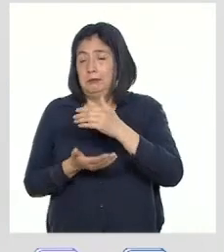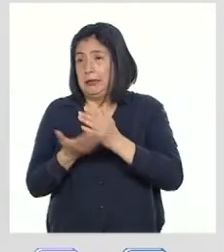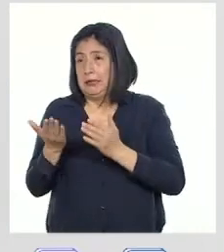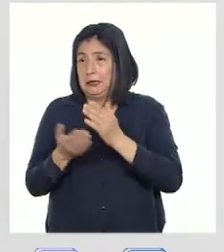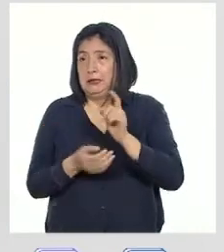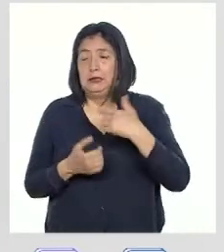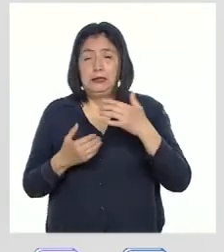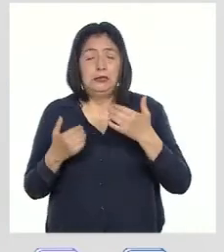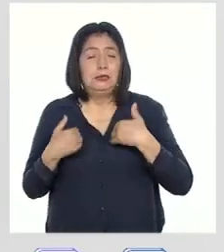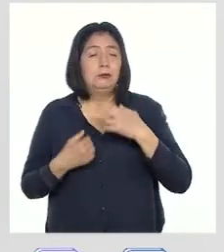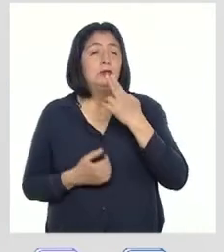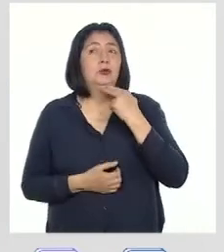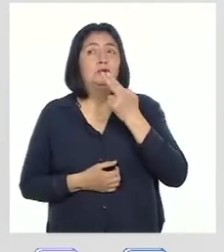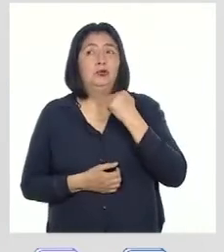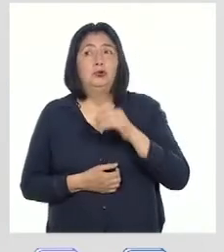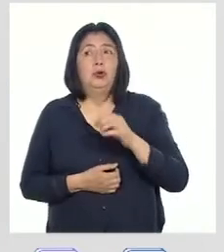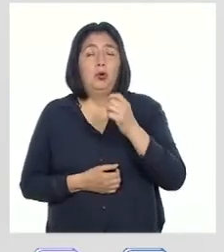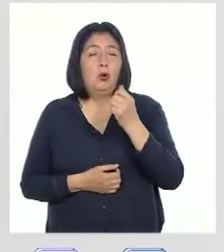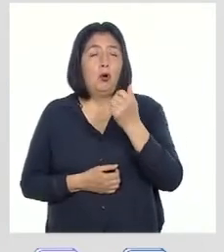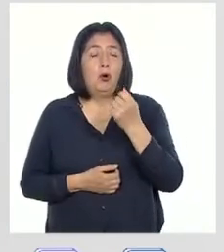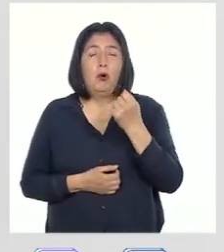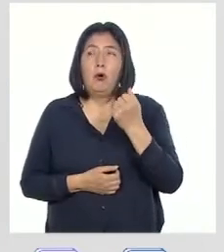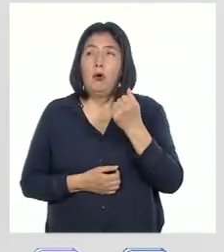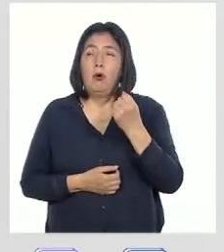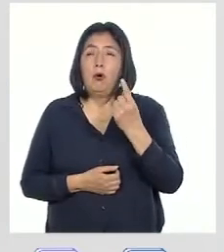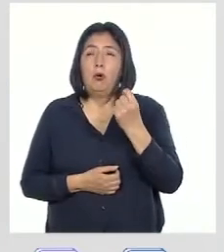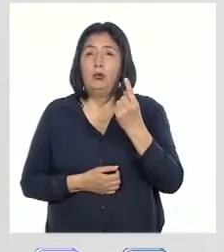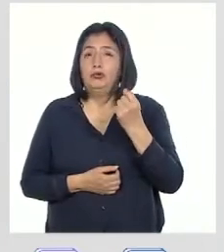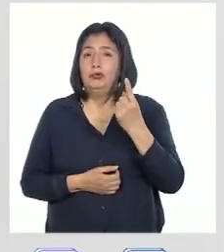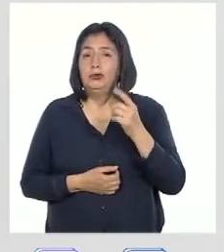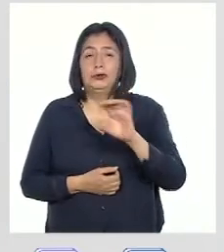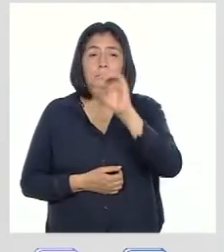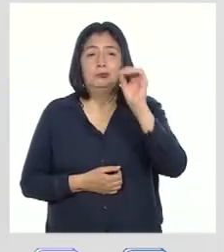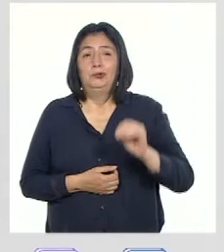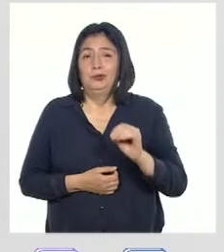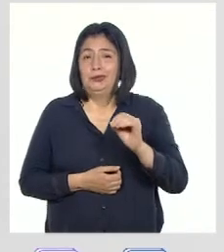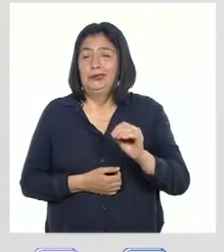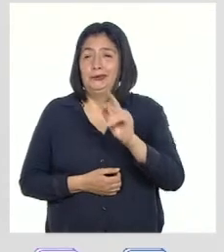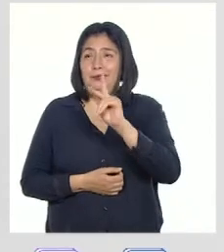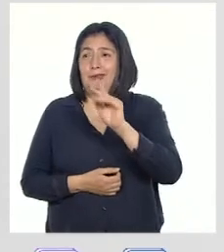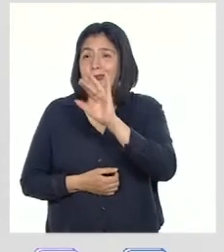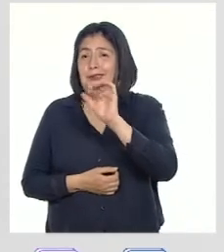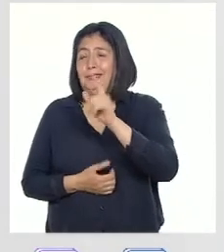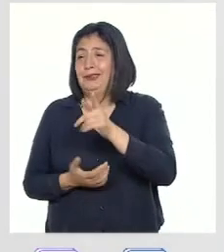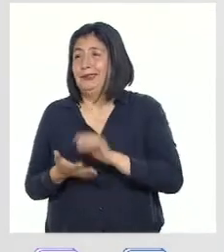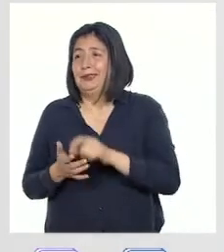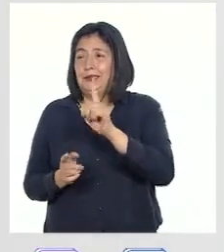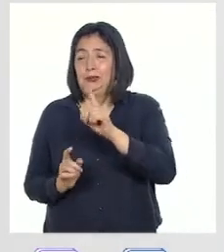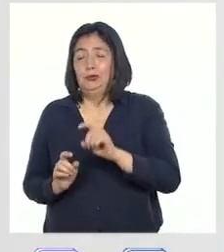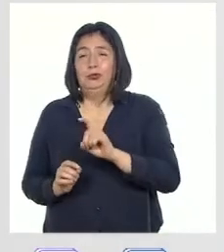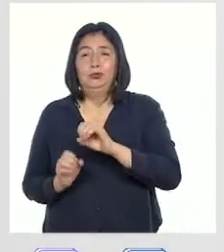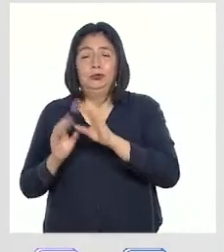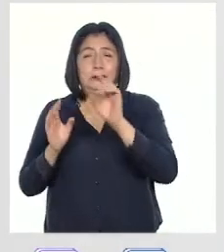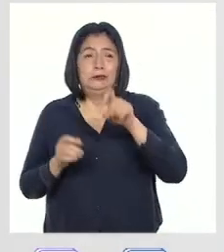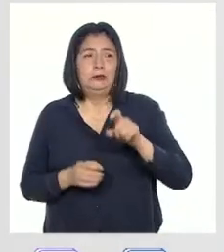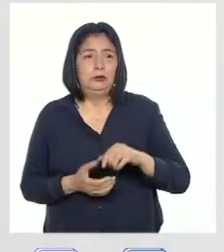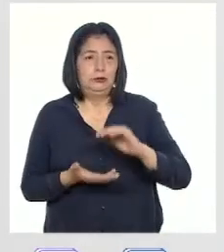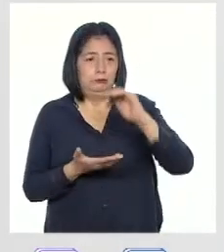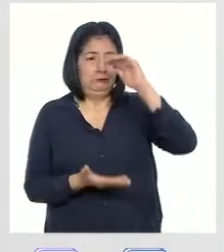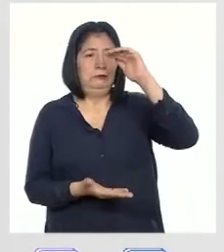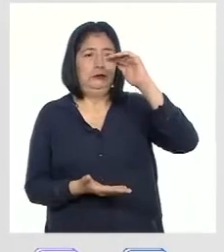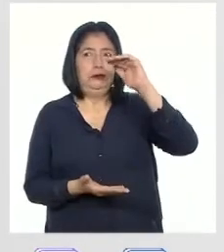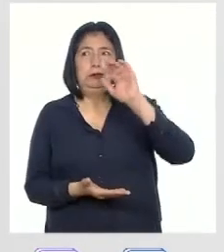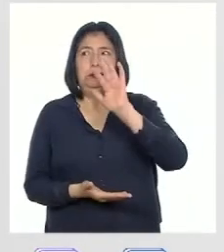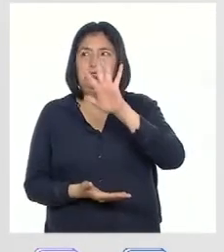ya tenemos en azúcares el 11% de la cantidad de calorías necesarias al día. Y en una caja de un litro